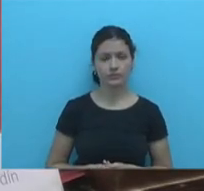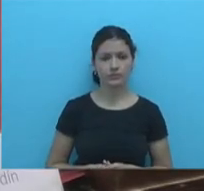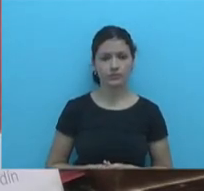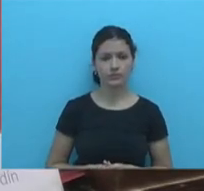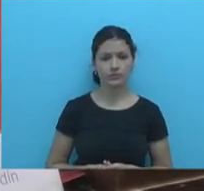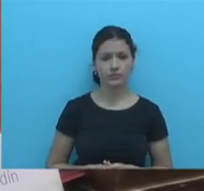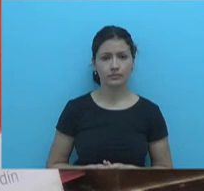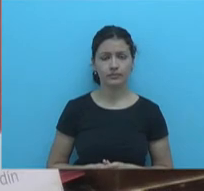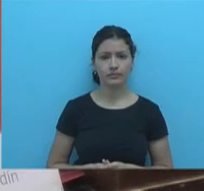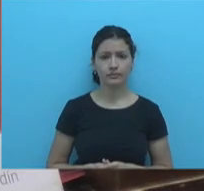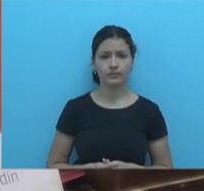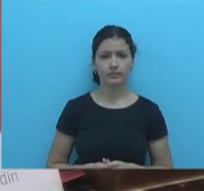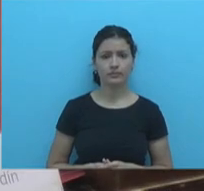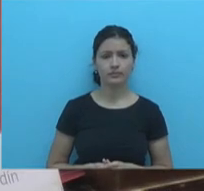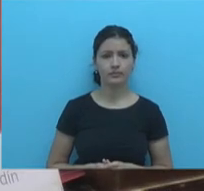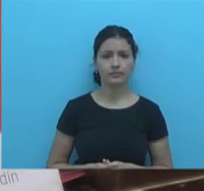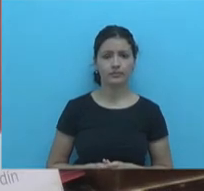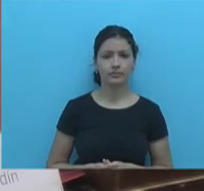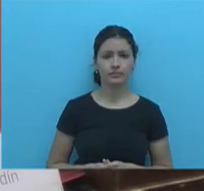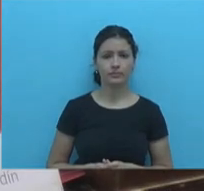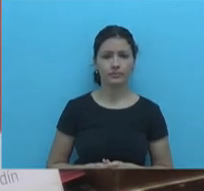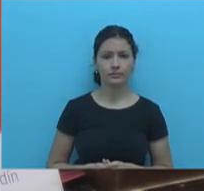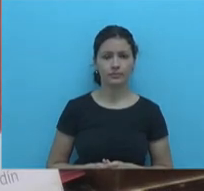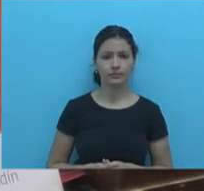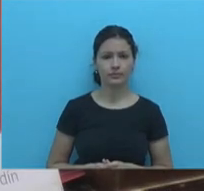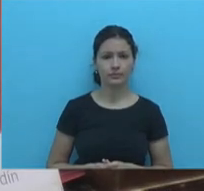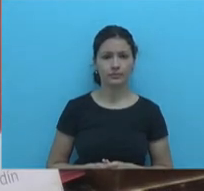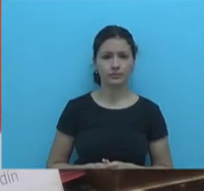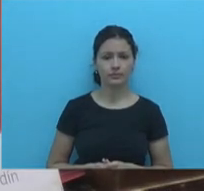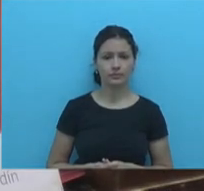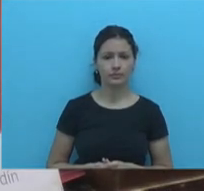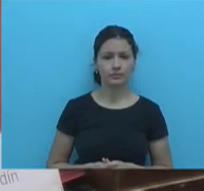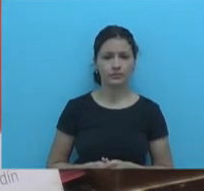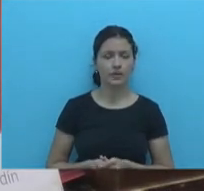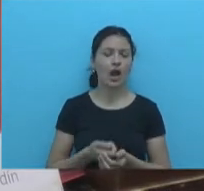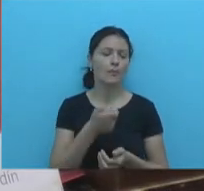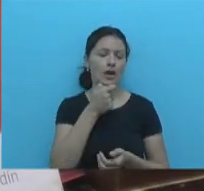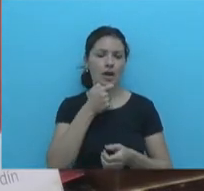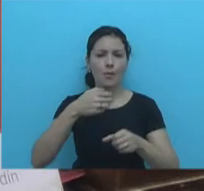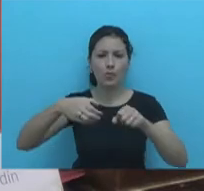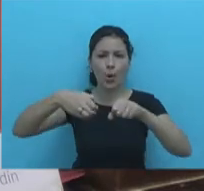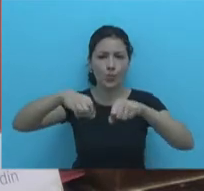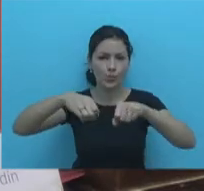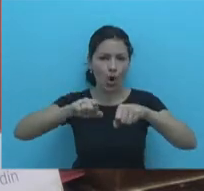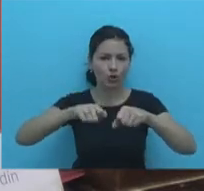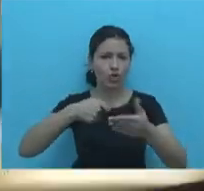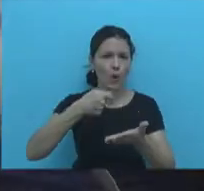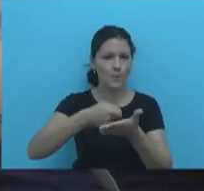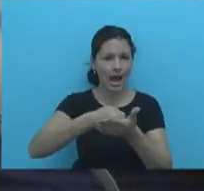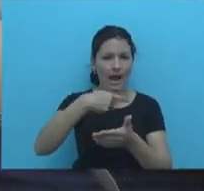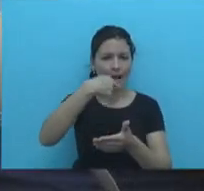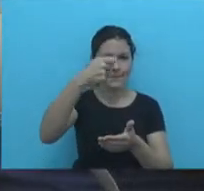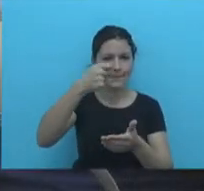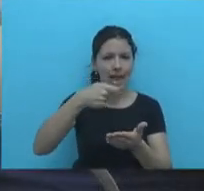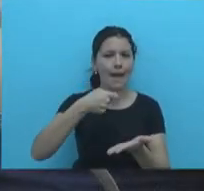Diputada. Si tenés una moto, se supone que hay que pagar la patente y un seguro por mes. Si llega a chocar o